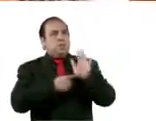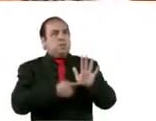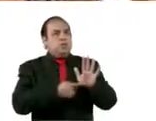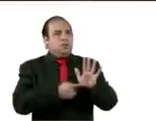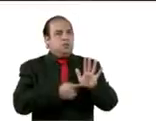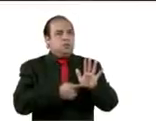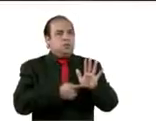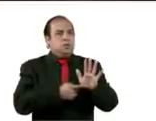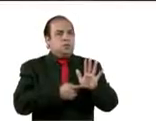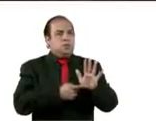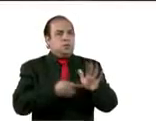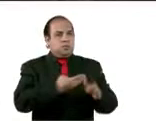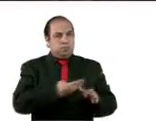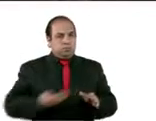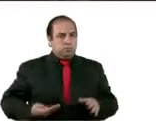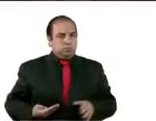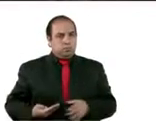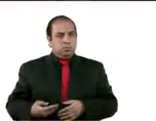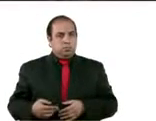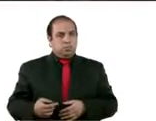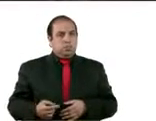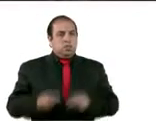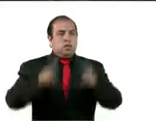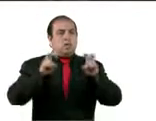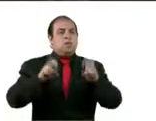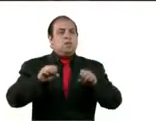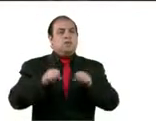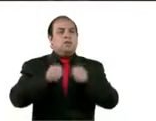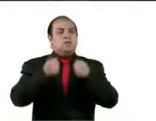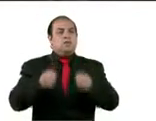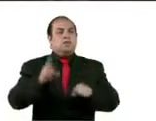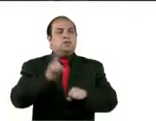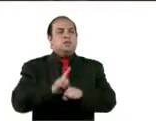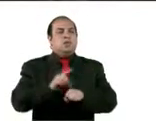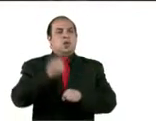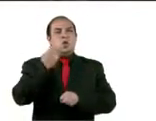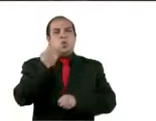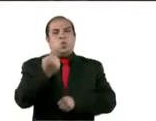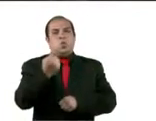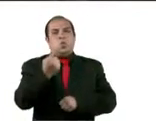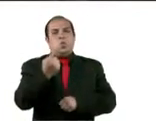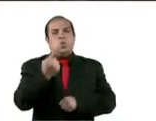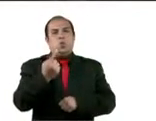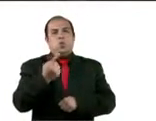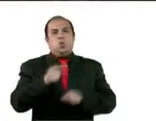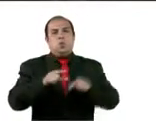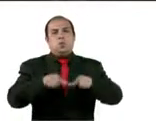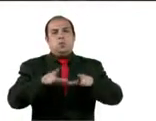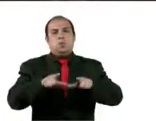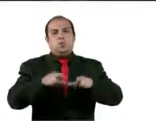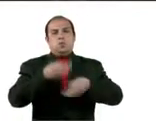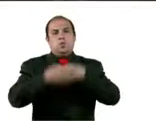presidente, la de seguridad, una de las láminas son todos los programas sociales.